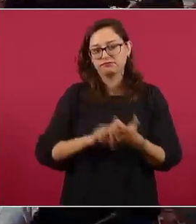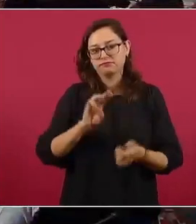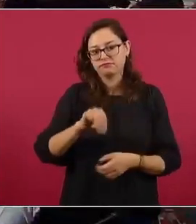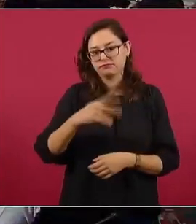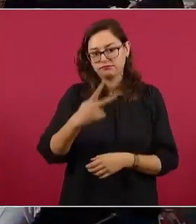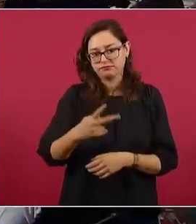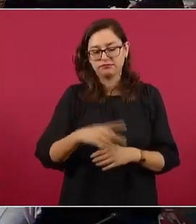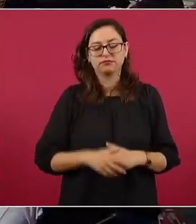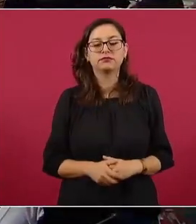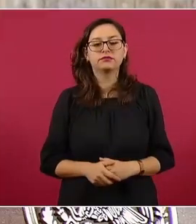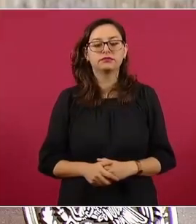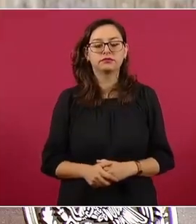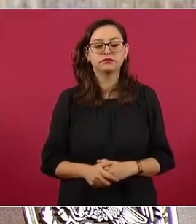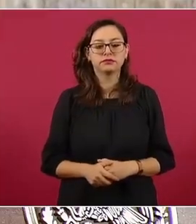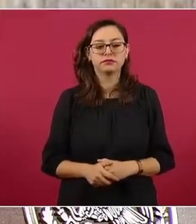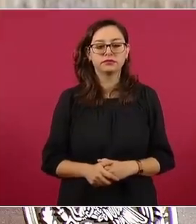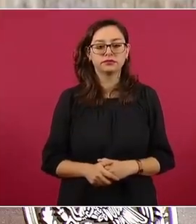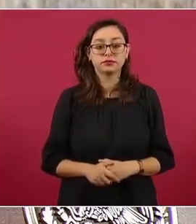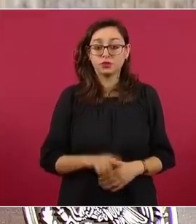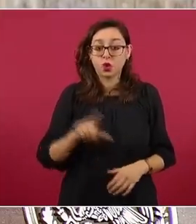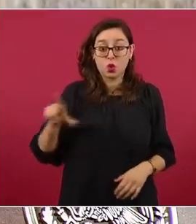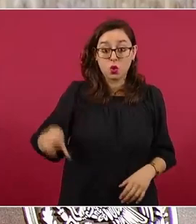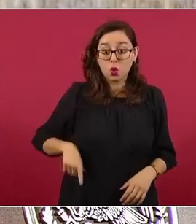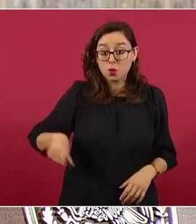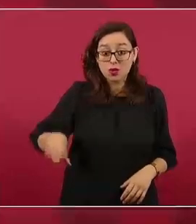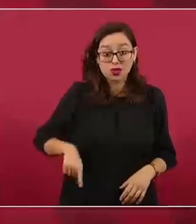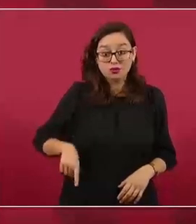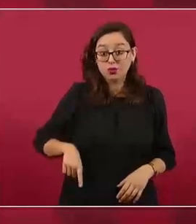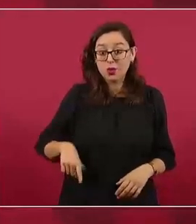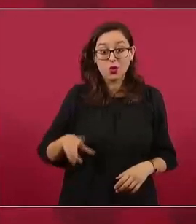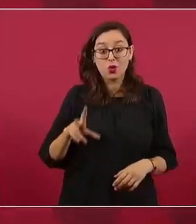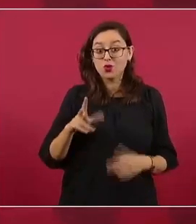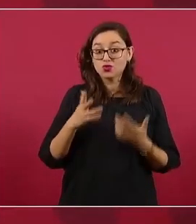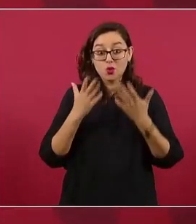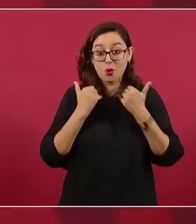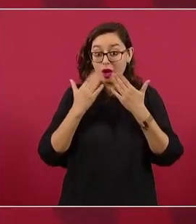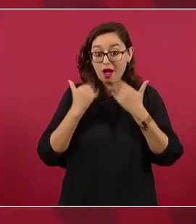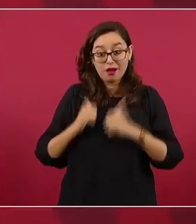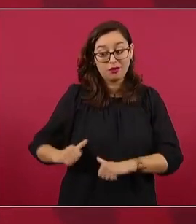O sea, el gobierno no investiga penalmente.